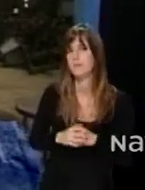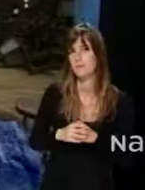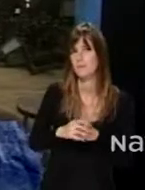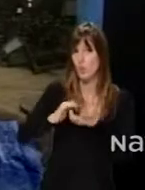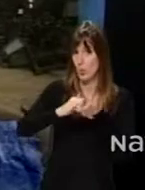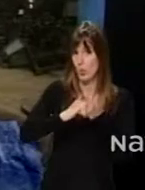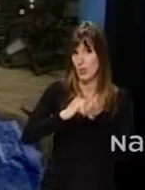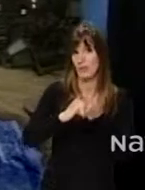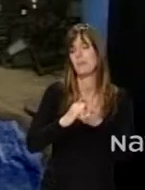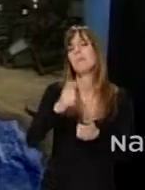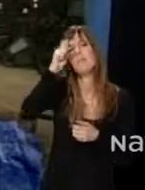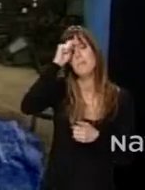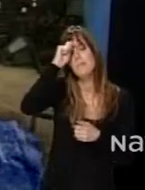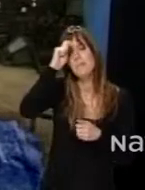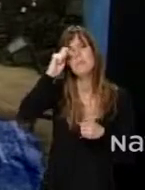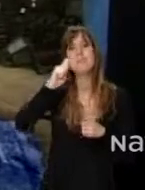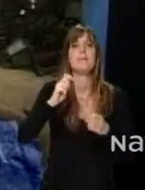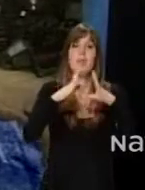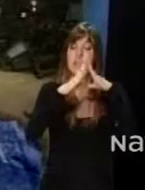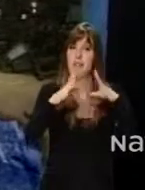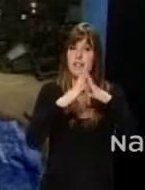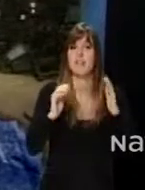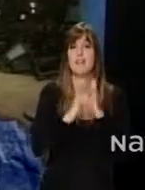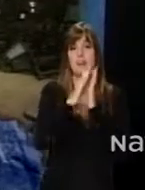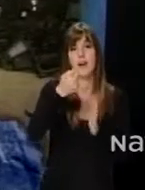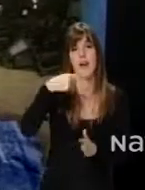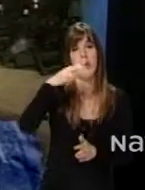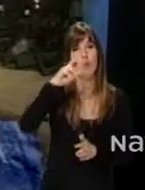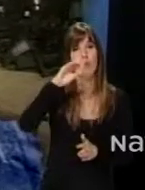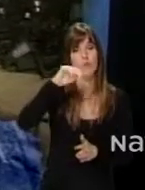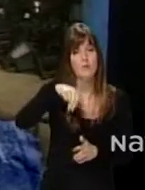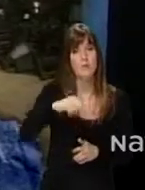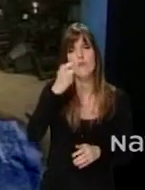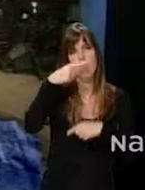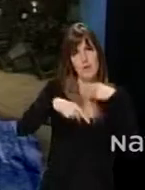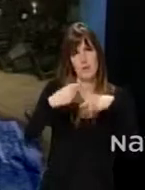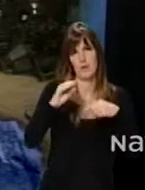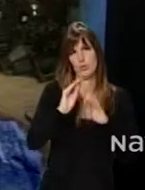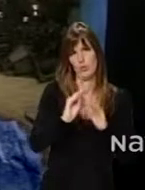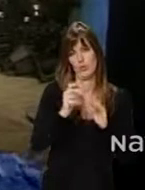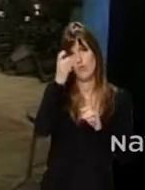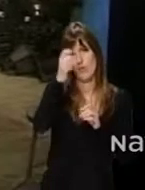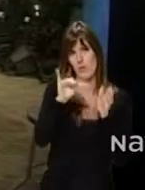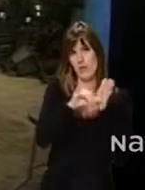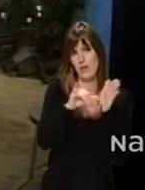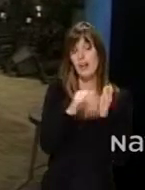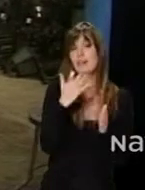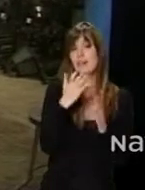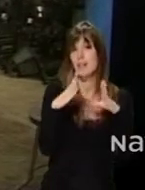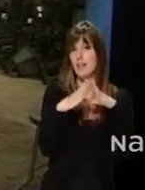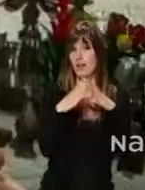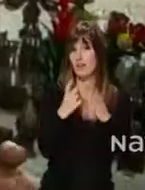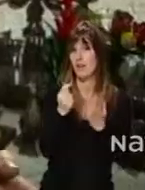San Agustín, de Pamplona. Y este tenía familia aquí en Mendioro. Ese, el dinero que le daban o